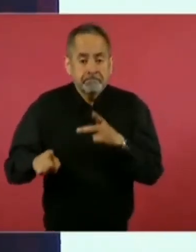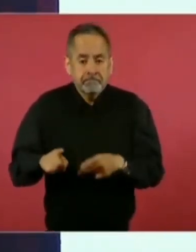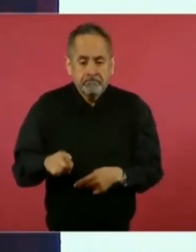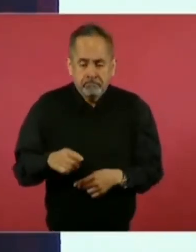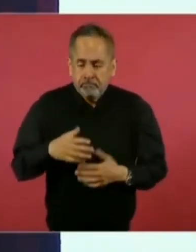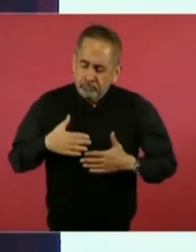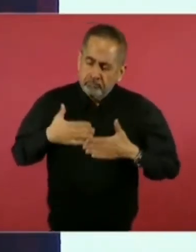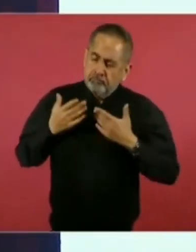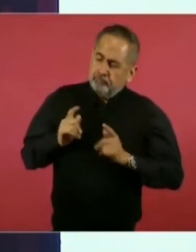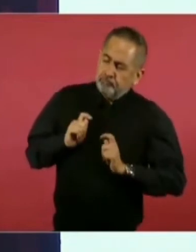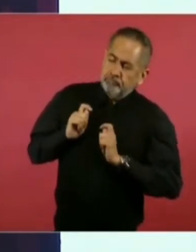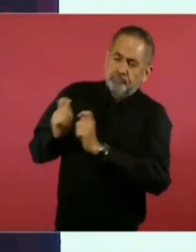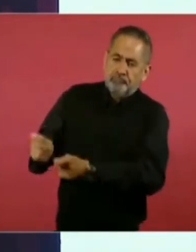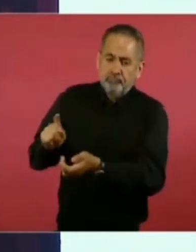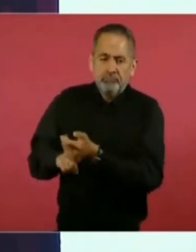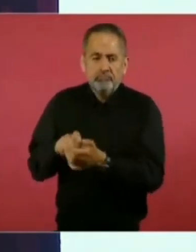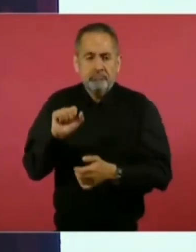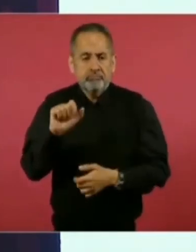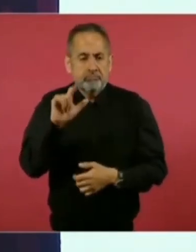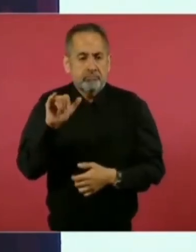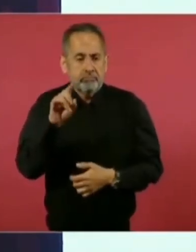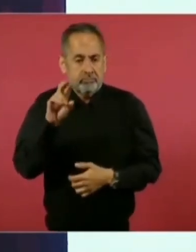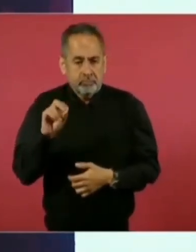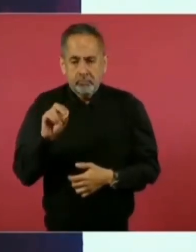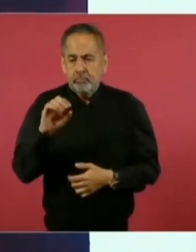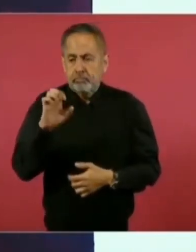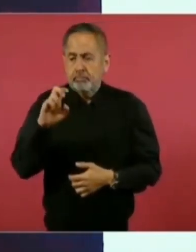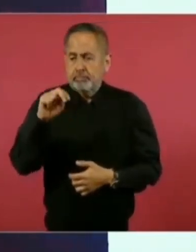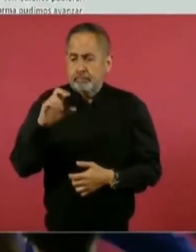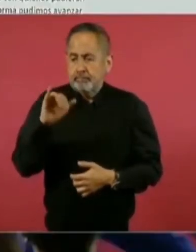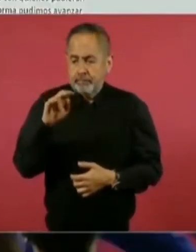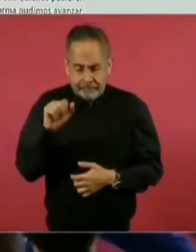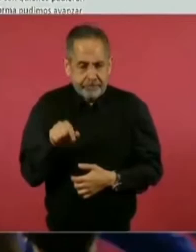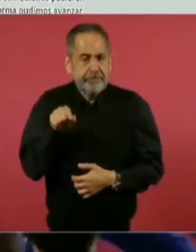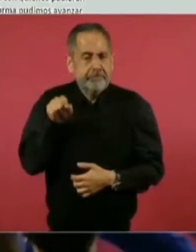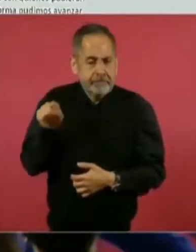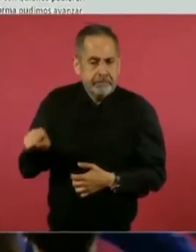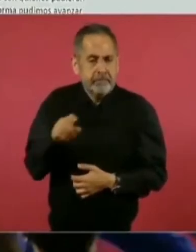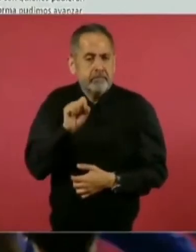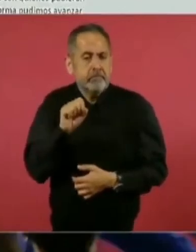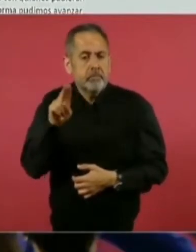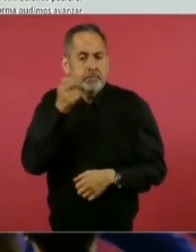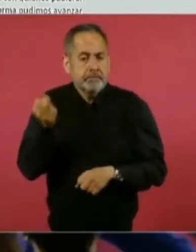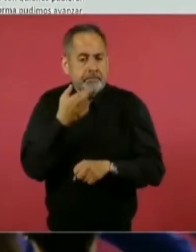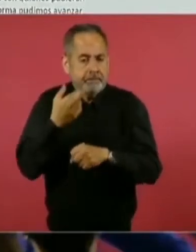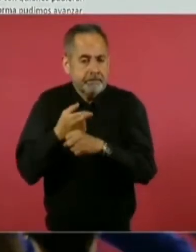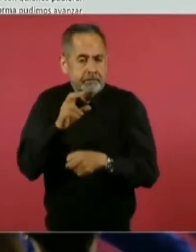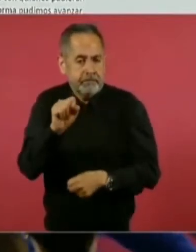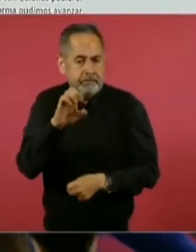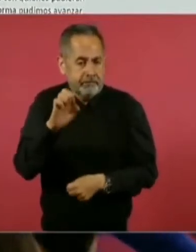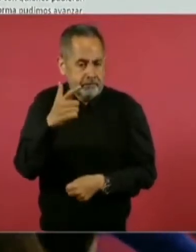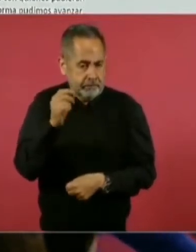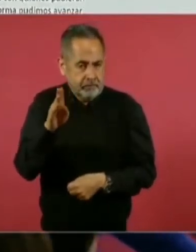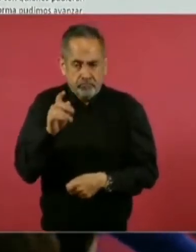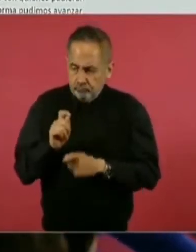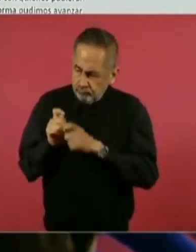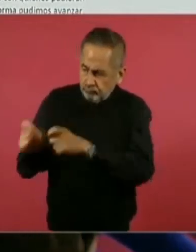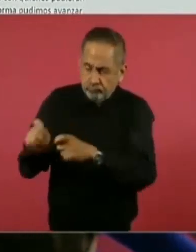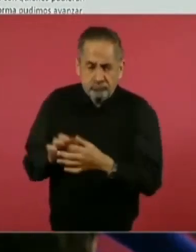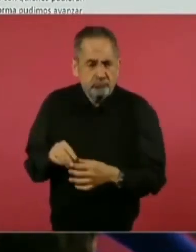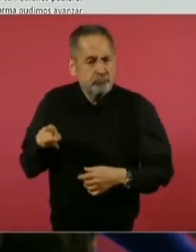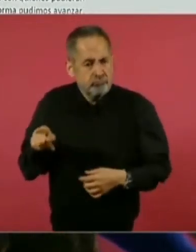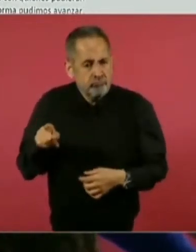confié esta responsabilidad en Alejandro Encinas Rodríguez, subsecretario de Gobernación, y él